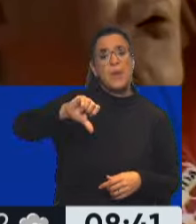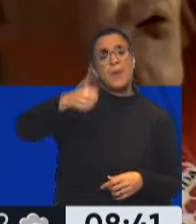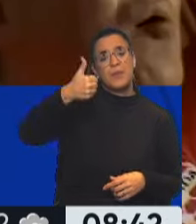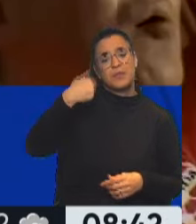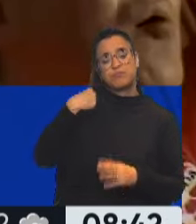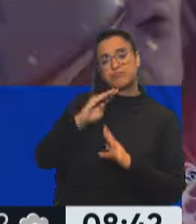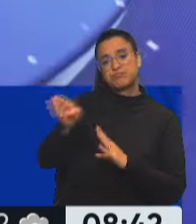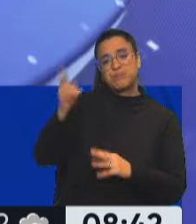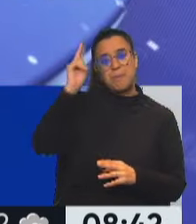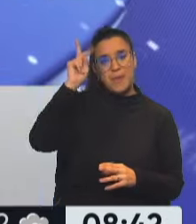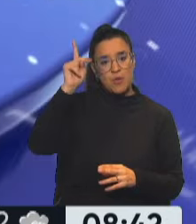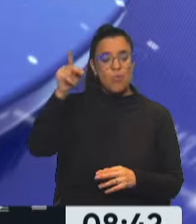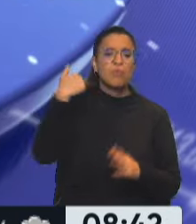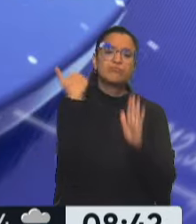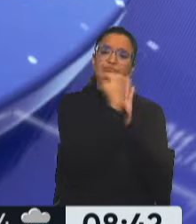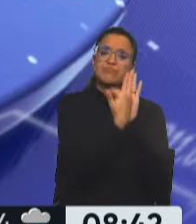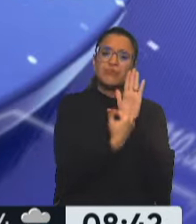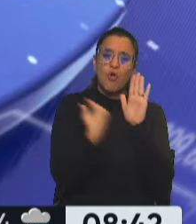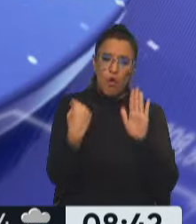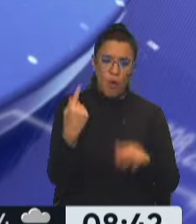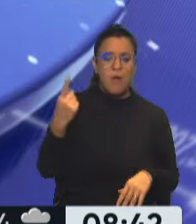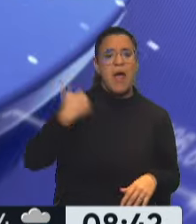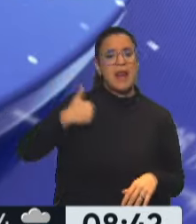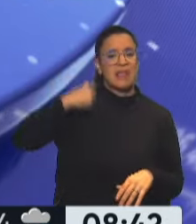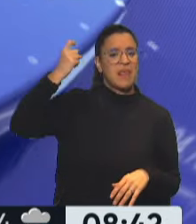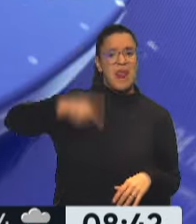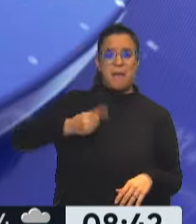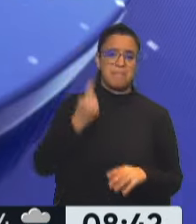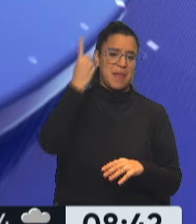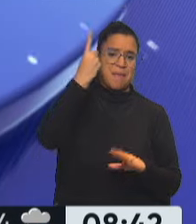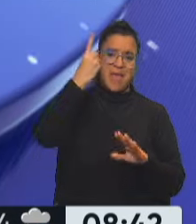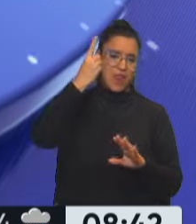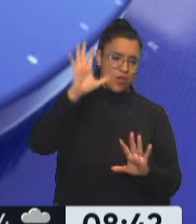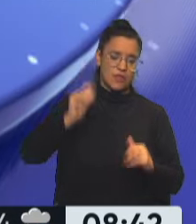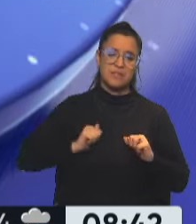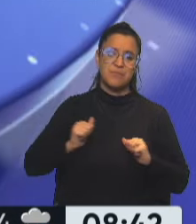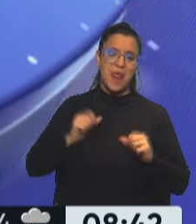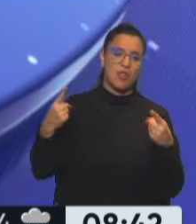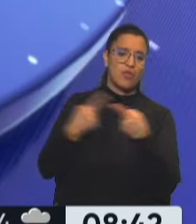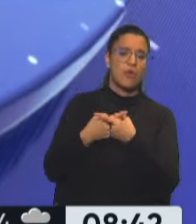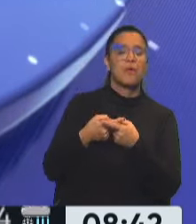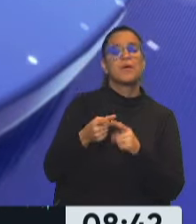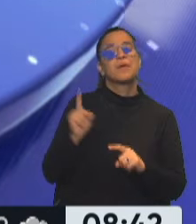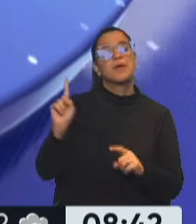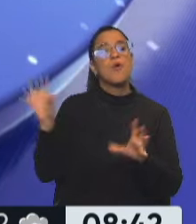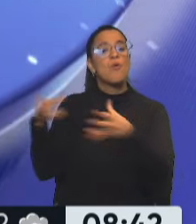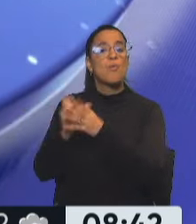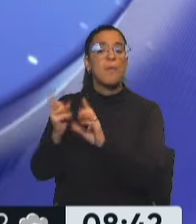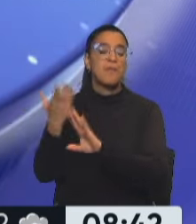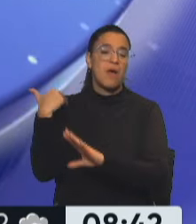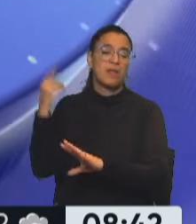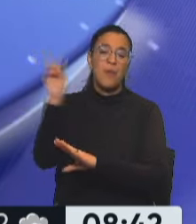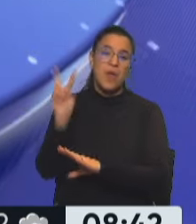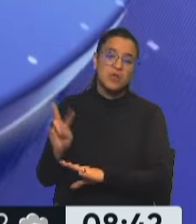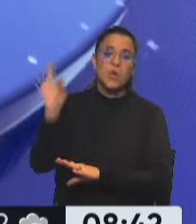sobre Perú. La placa, ¿cómo quedó? Argentina manda. Argentina espera el rival que puede salir de ese grupo, ¿no? El que te dije antes,